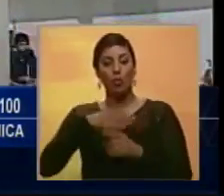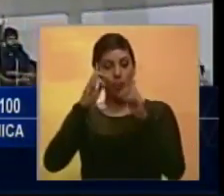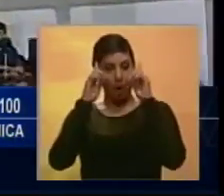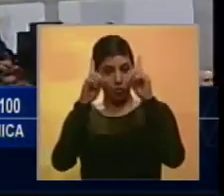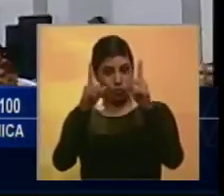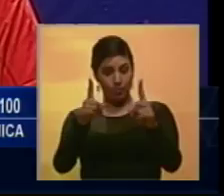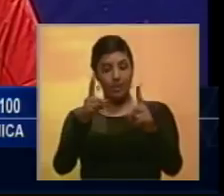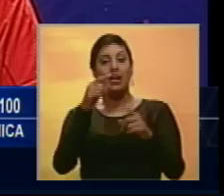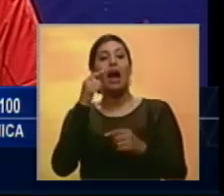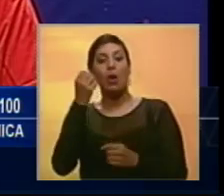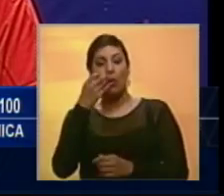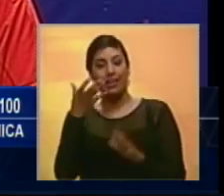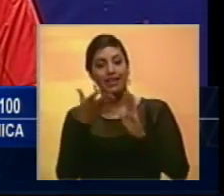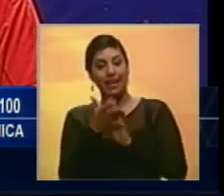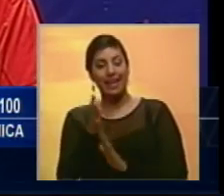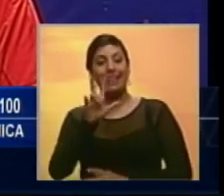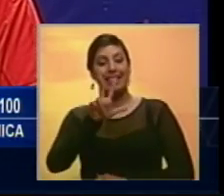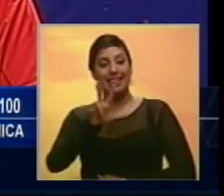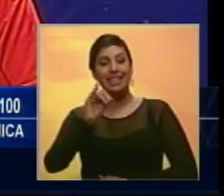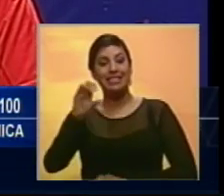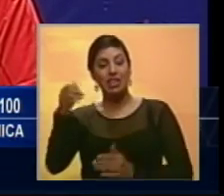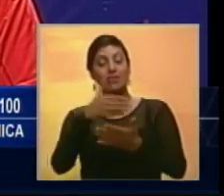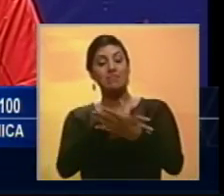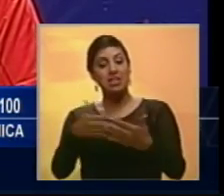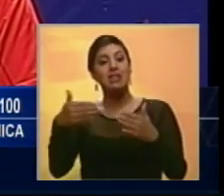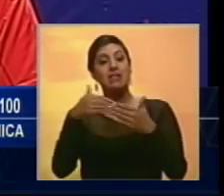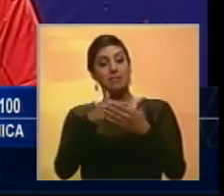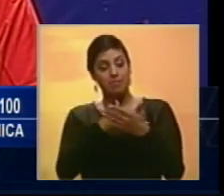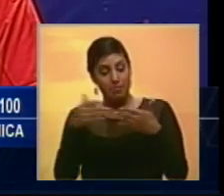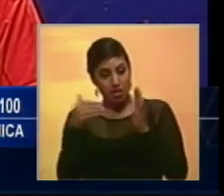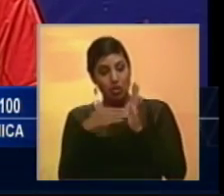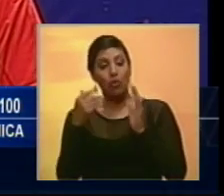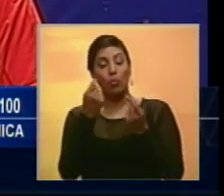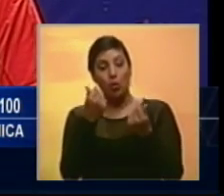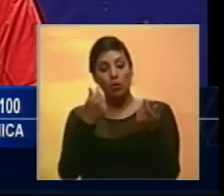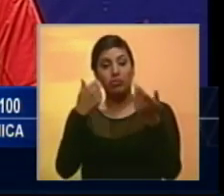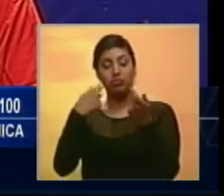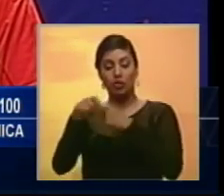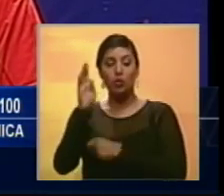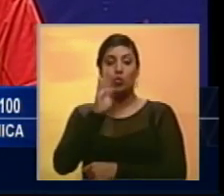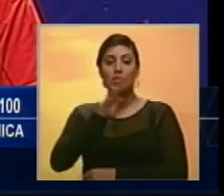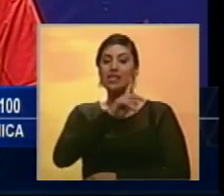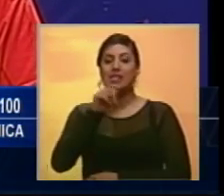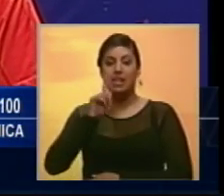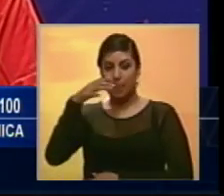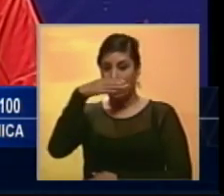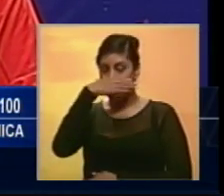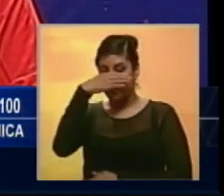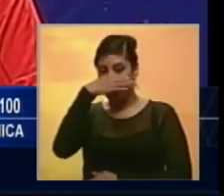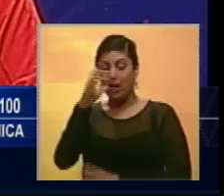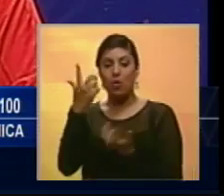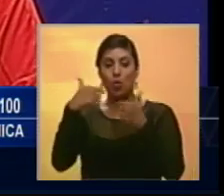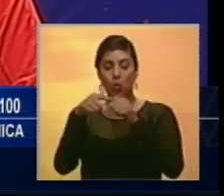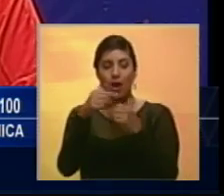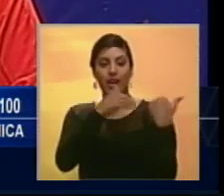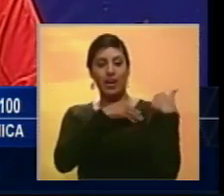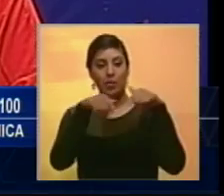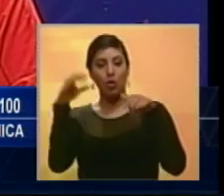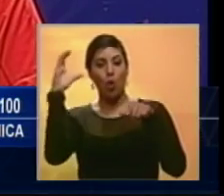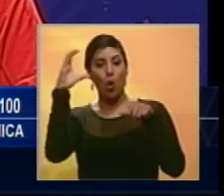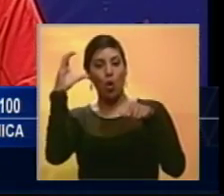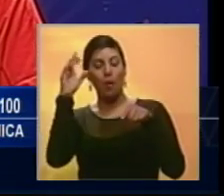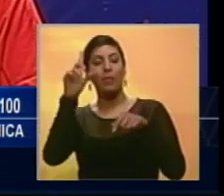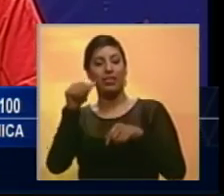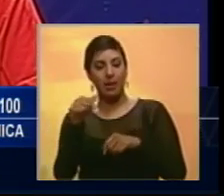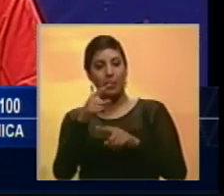carreteras. Precisó que son más de 300.000 millones de bolívares que están en manos de lo que califica mafias dirigidas desde Colombia